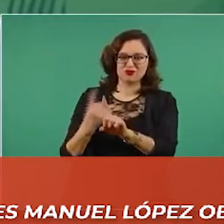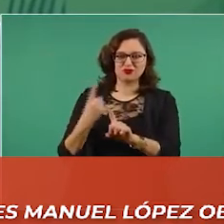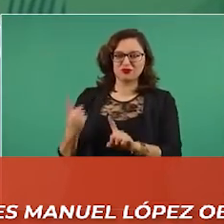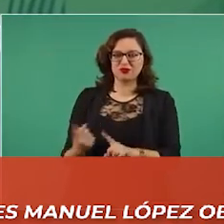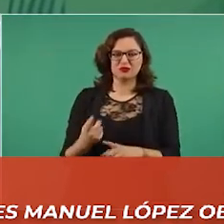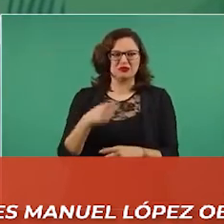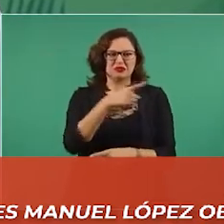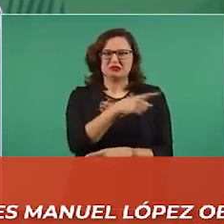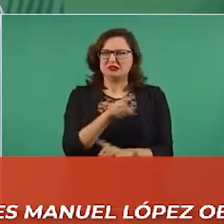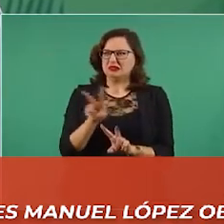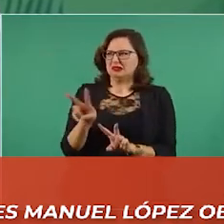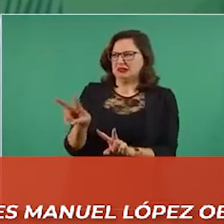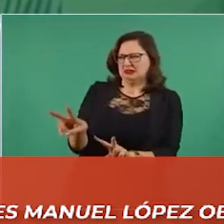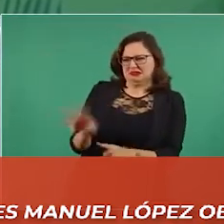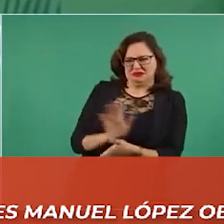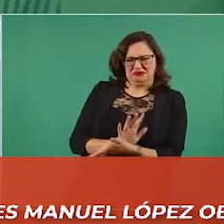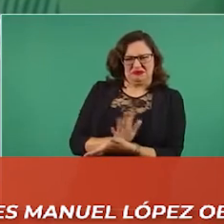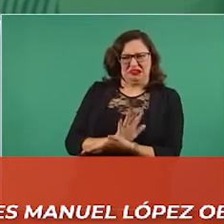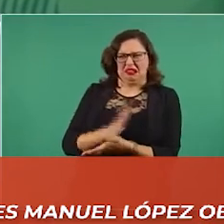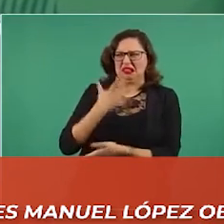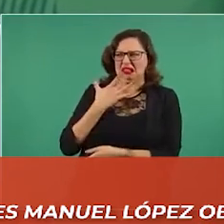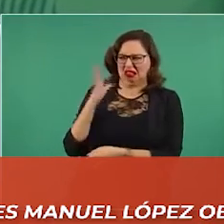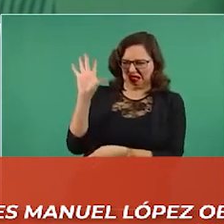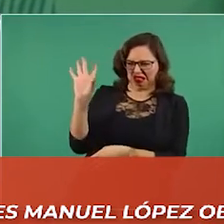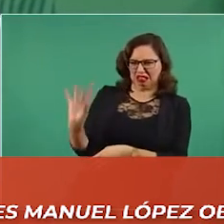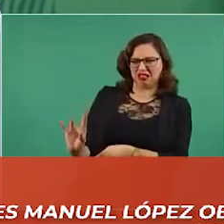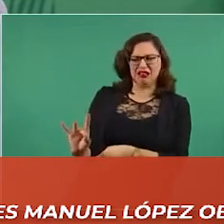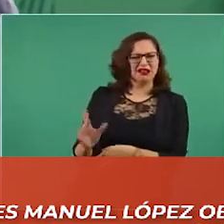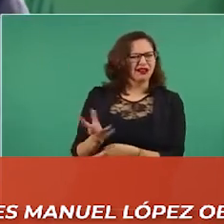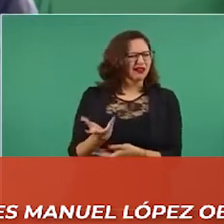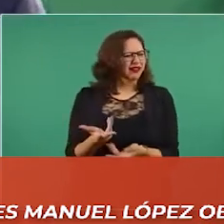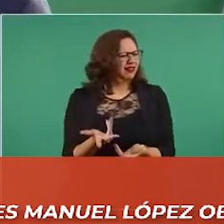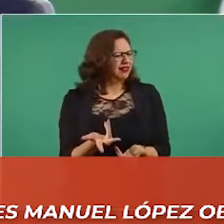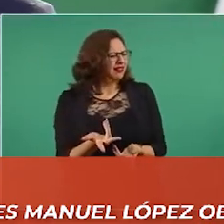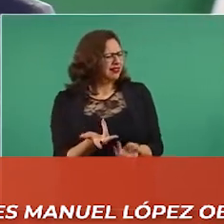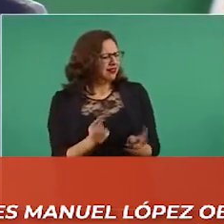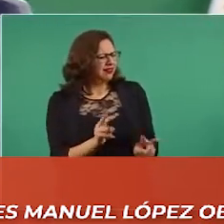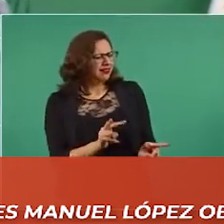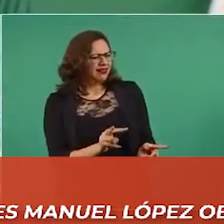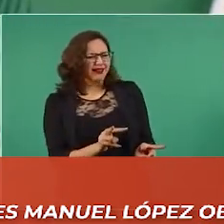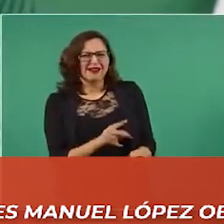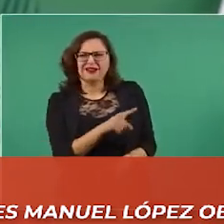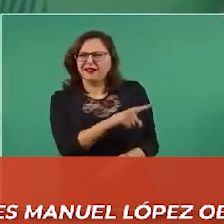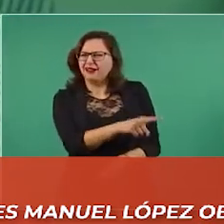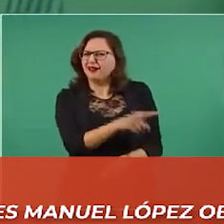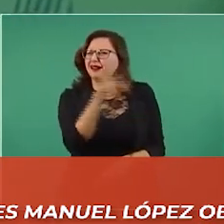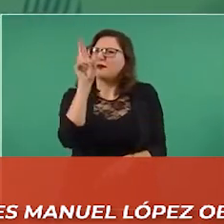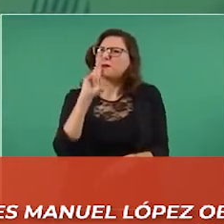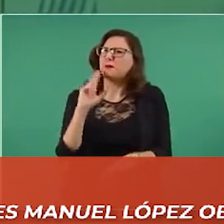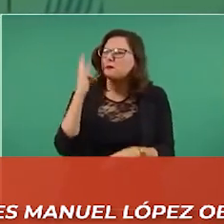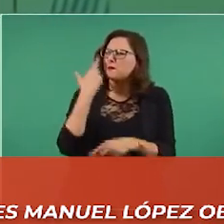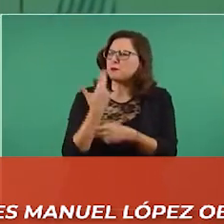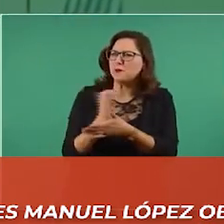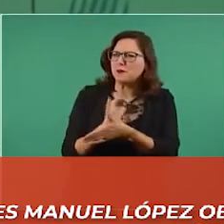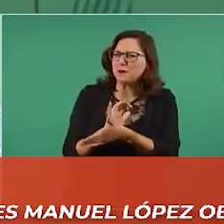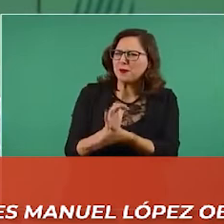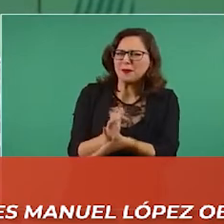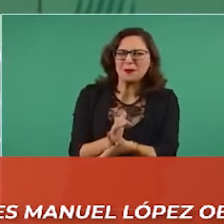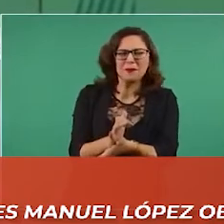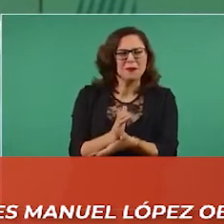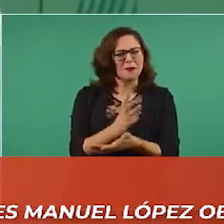Me acuerdo de un dirigente que me da una pena porque era el